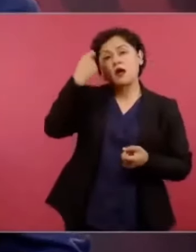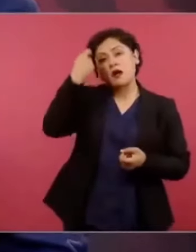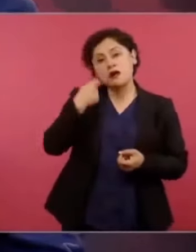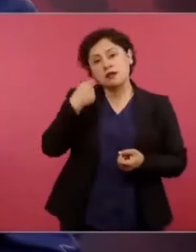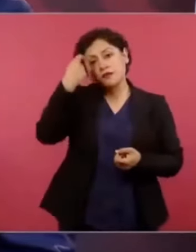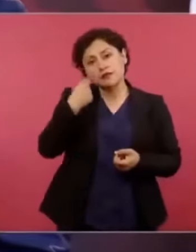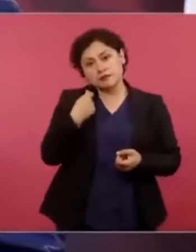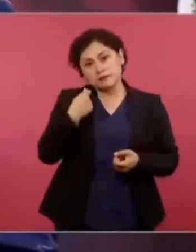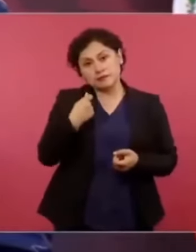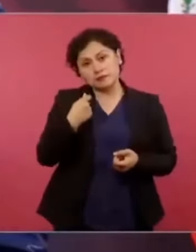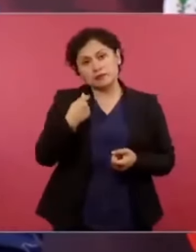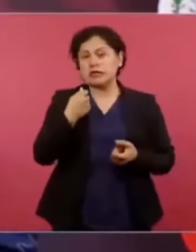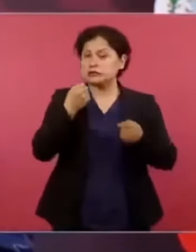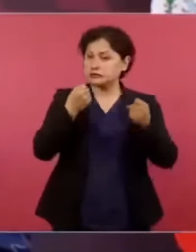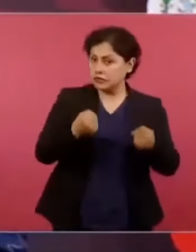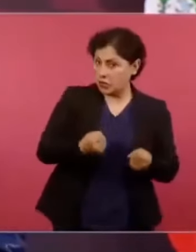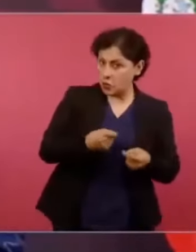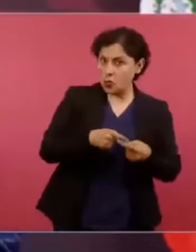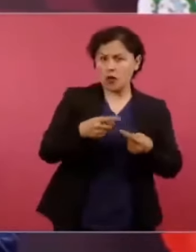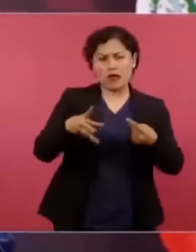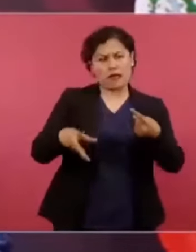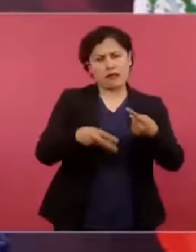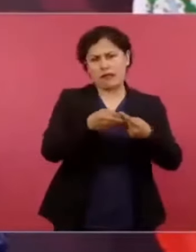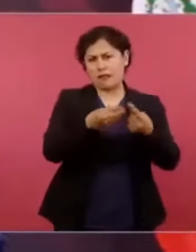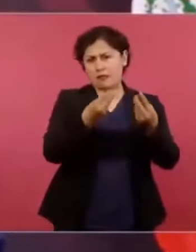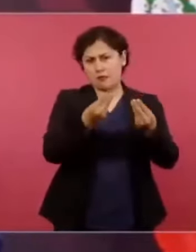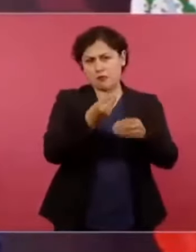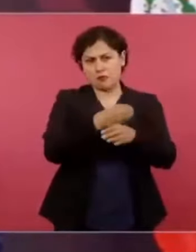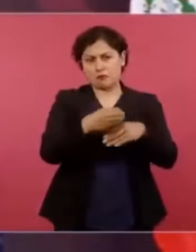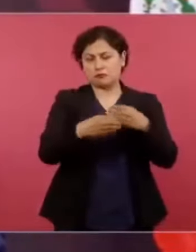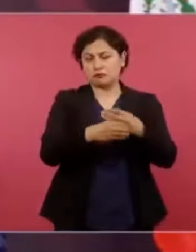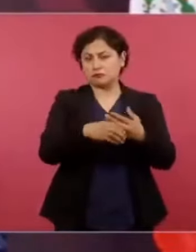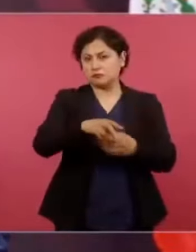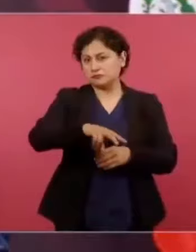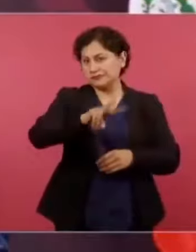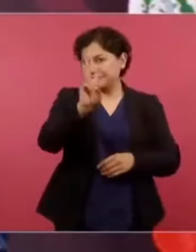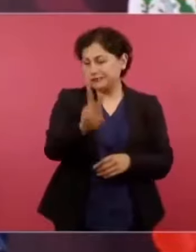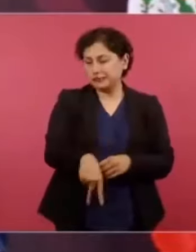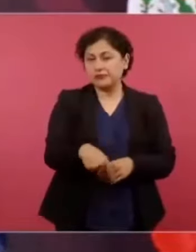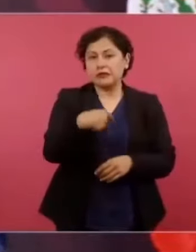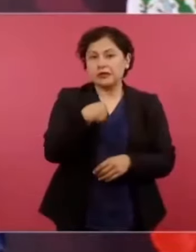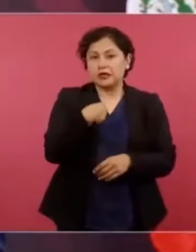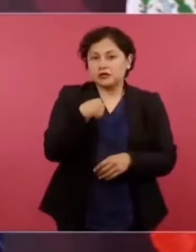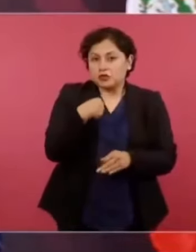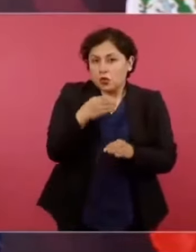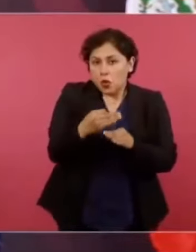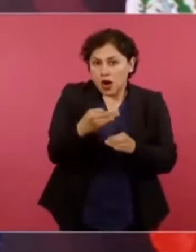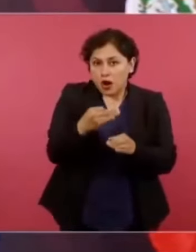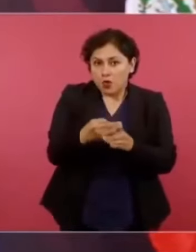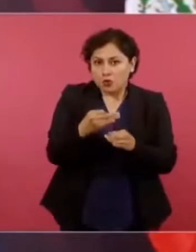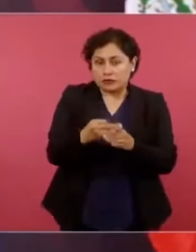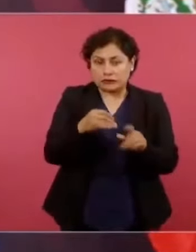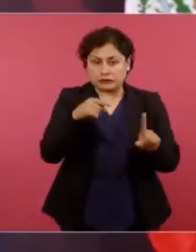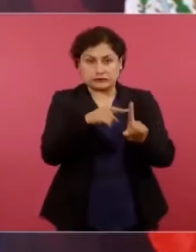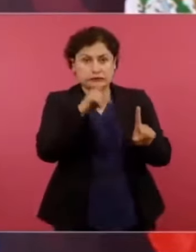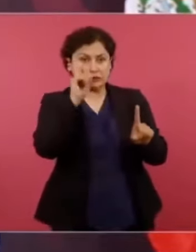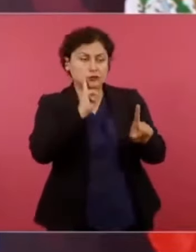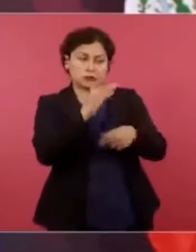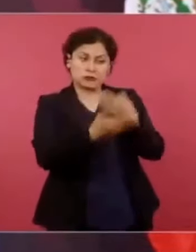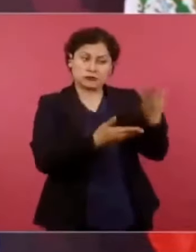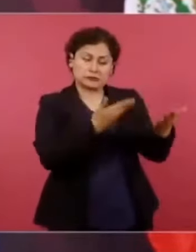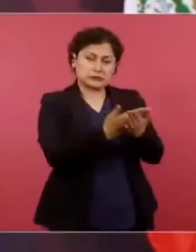dan a la señora yo le ofrezco disculpa por tratar estos asuntos de tipo personal pero él y ella